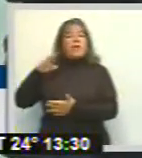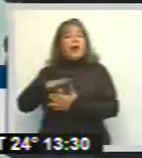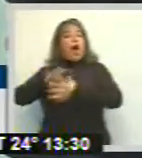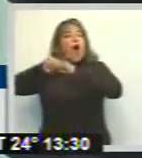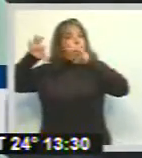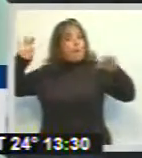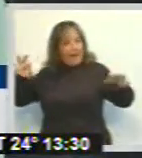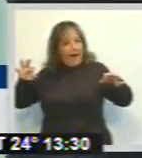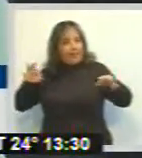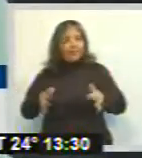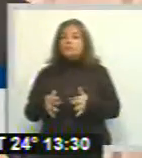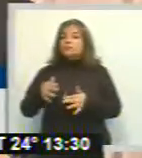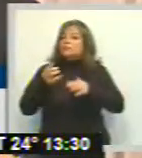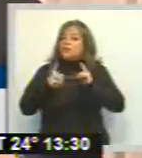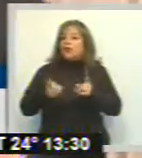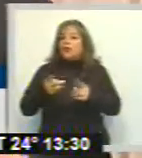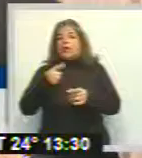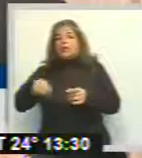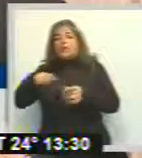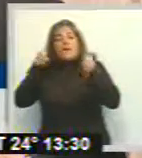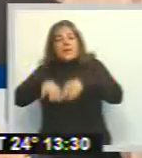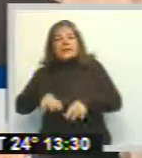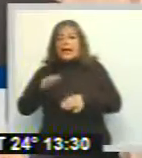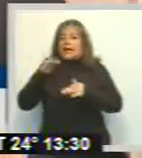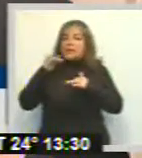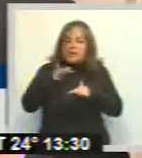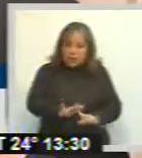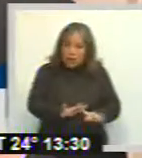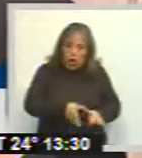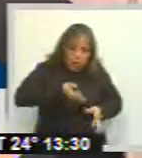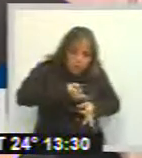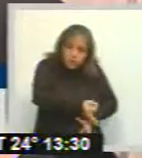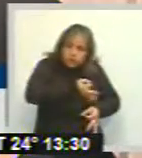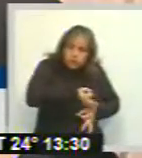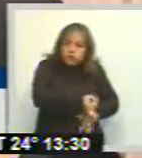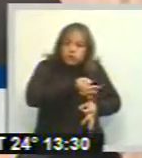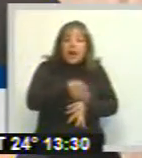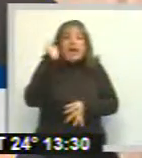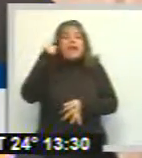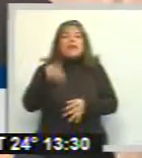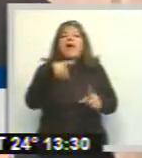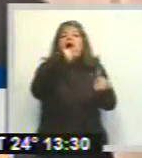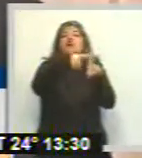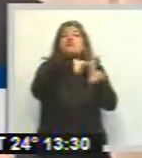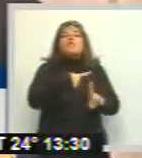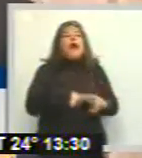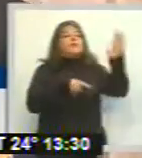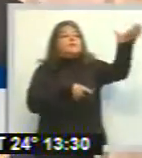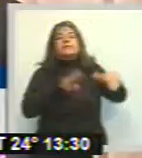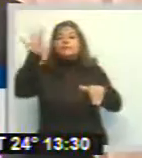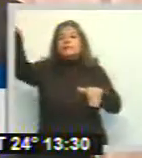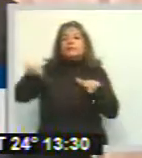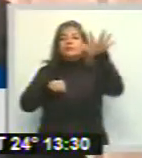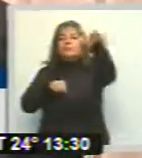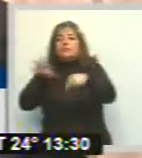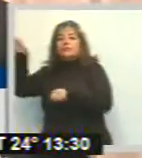proyecto que hay que, como te digo, empezarlo de chico, porque esto se forja así. Así que bueno, esa es la idea, sumar gente. Venimos a sumar y a que, como dijo